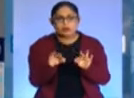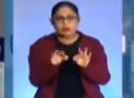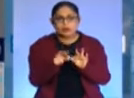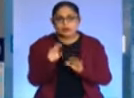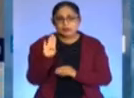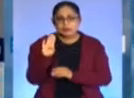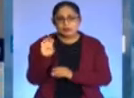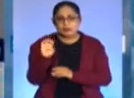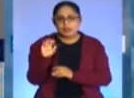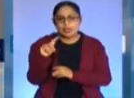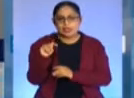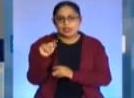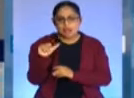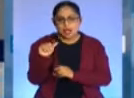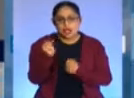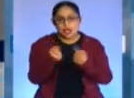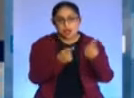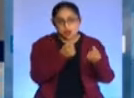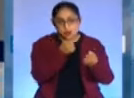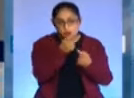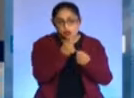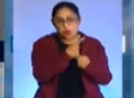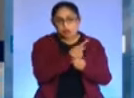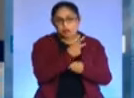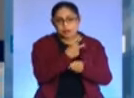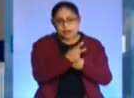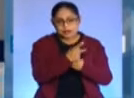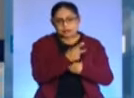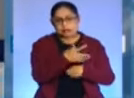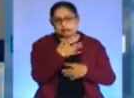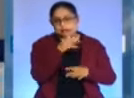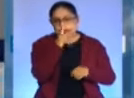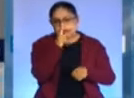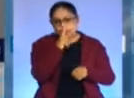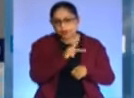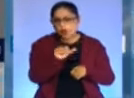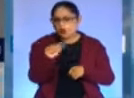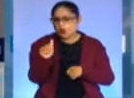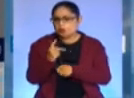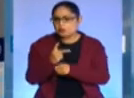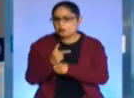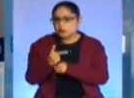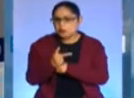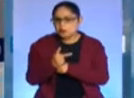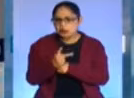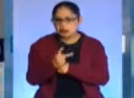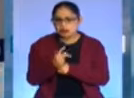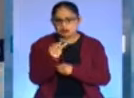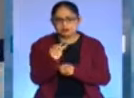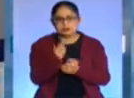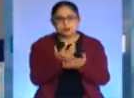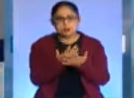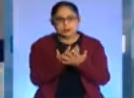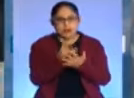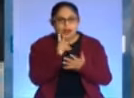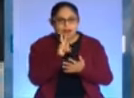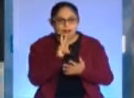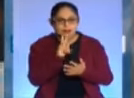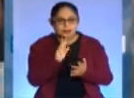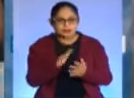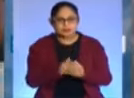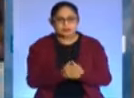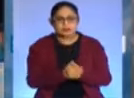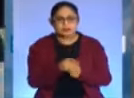Beta, ¿sí? Que en algunos países sí fue importante, pero en otros no. Entonces, debemos esperar más evidencias.